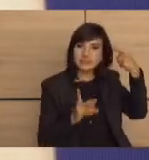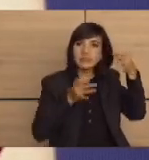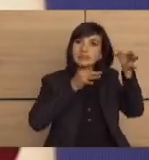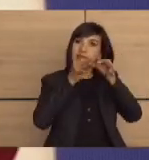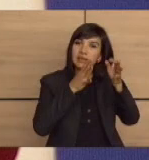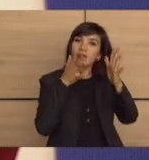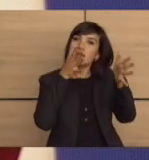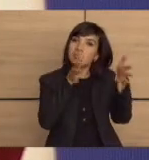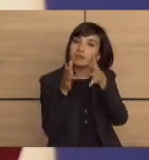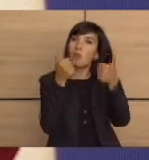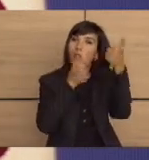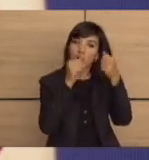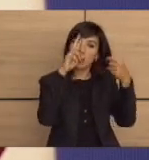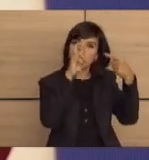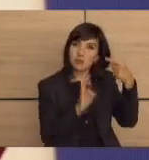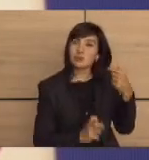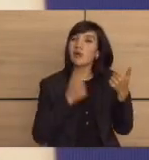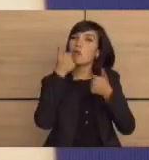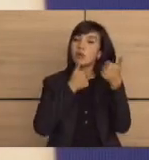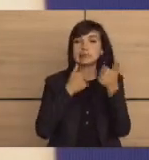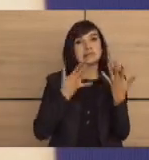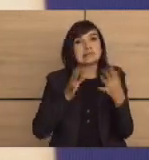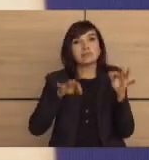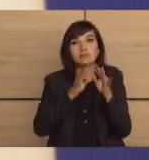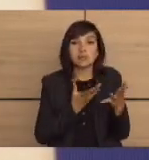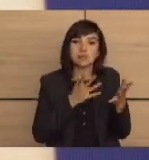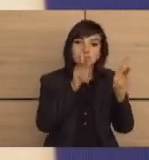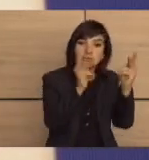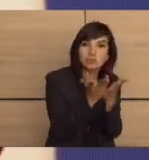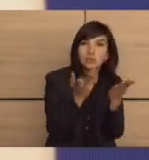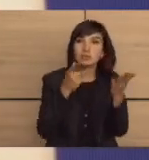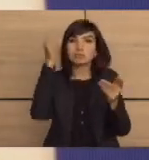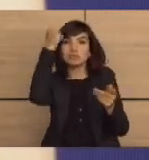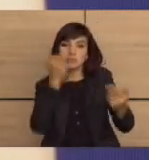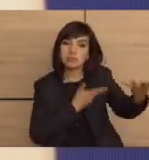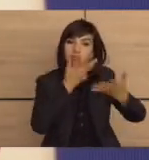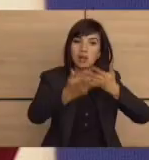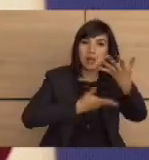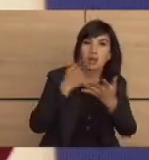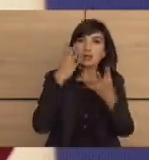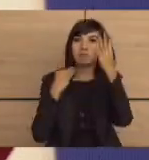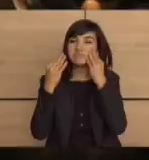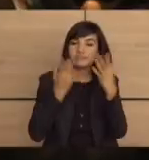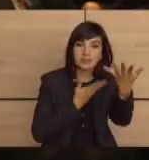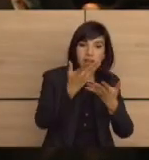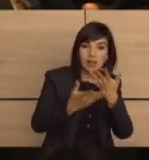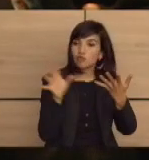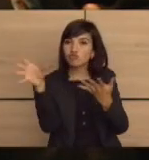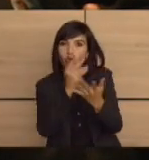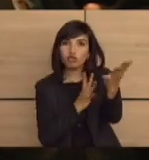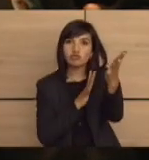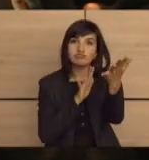los estudiantes, que se produzca con la participación de muchos, polifónica, donde